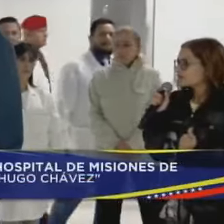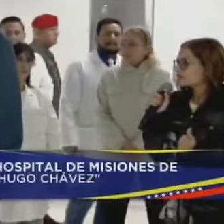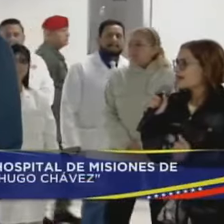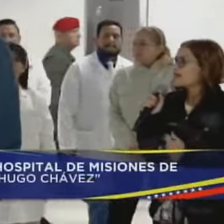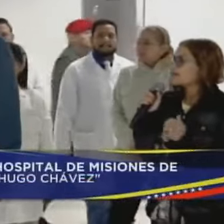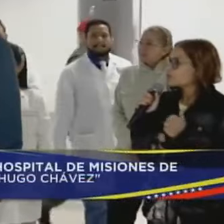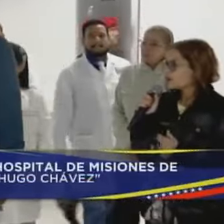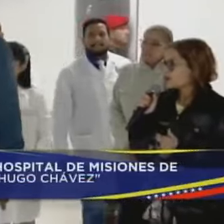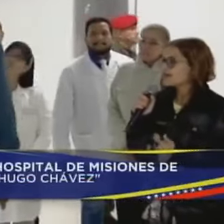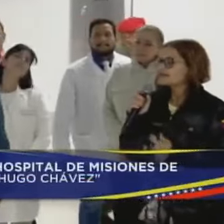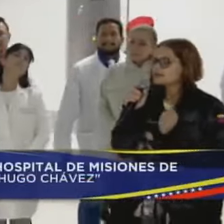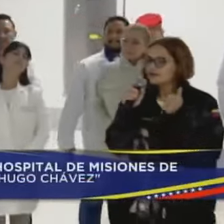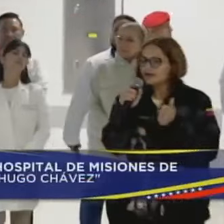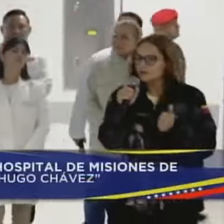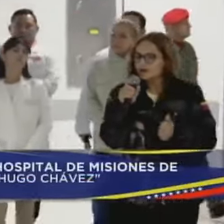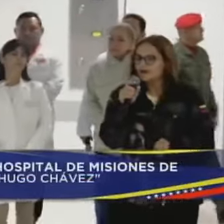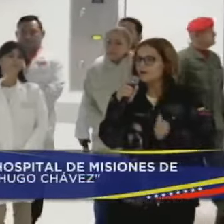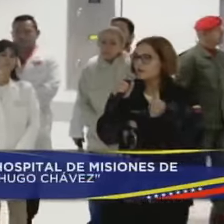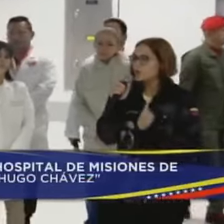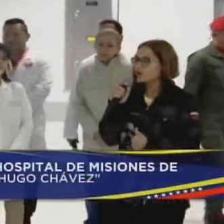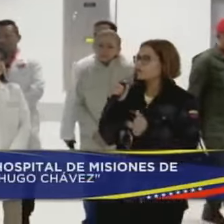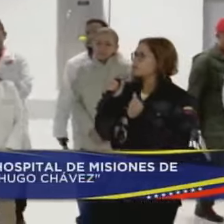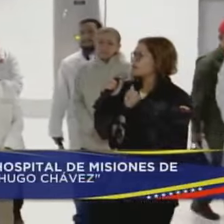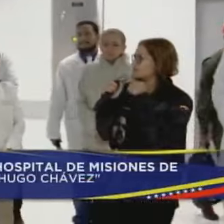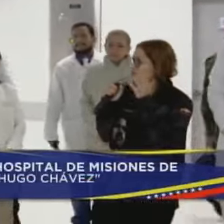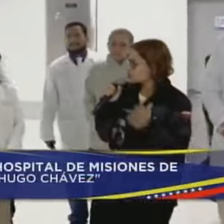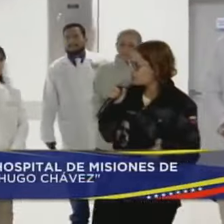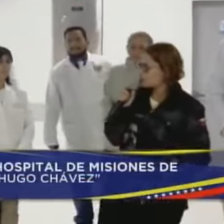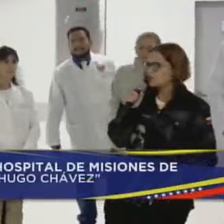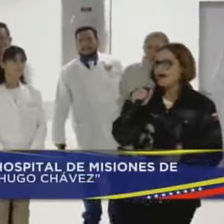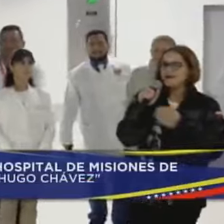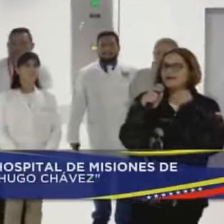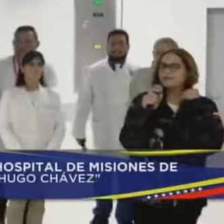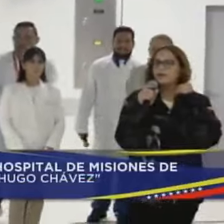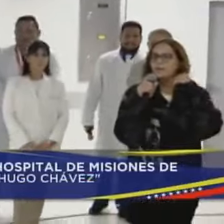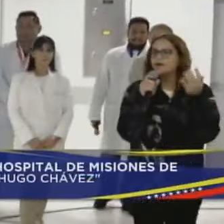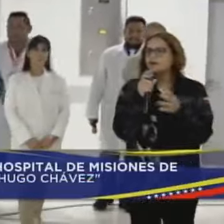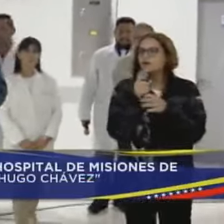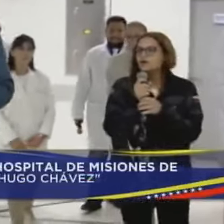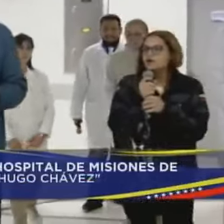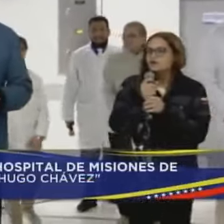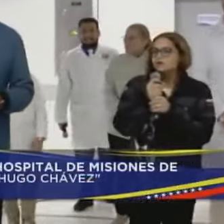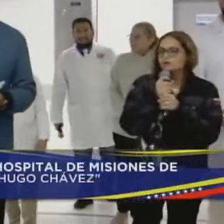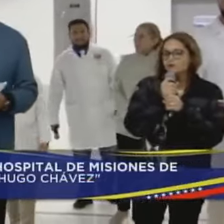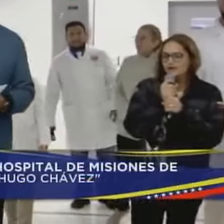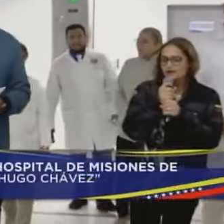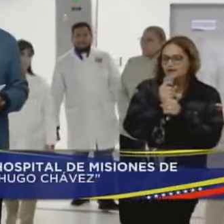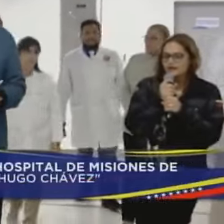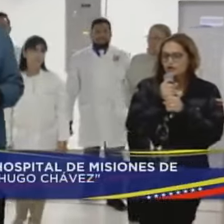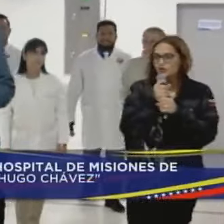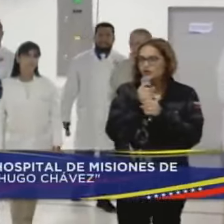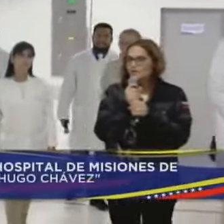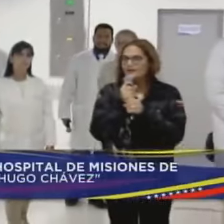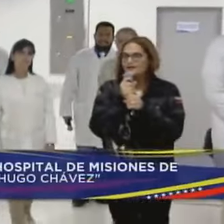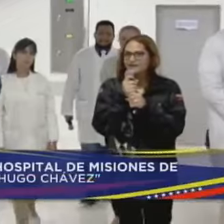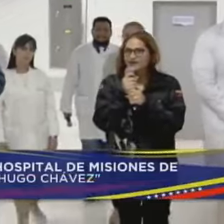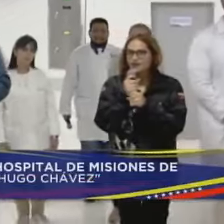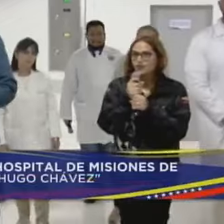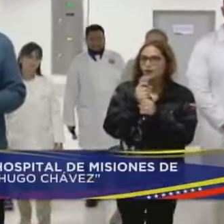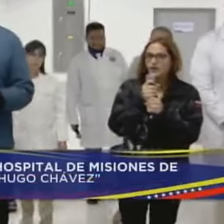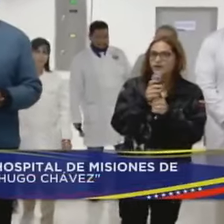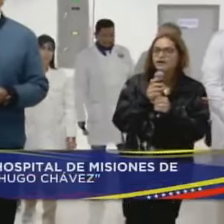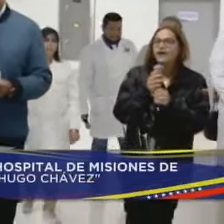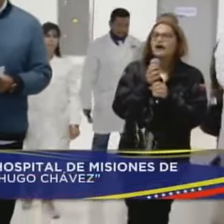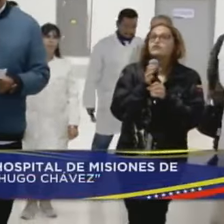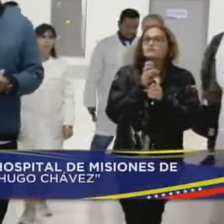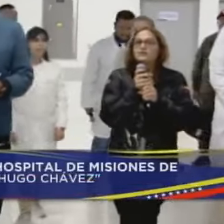unidad para la mujer. En esa unidad de la mujer hay mamógrafos, desintómetros, hay equipos médicos de última tecnología para atender